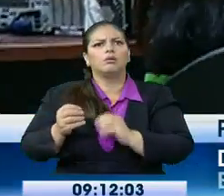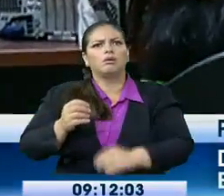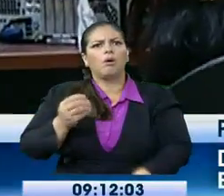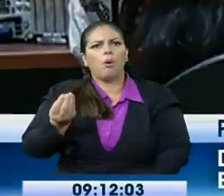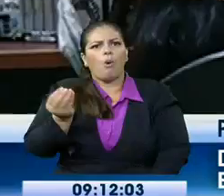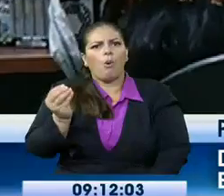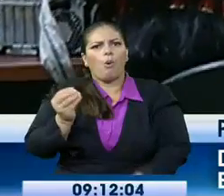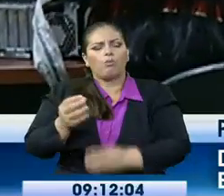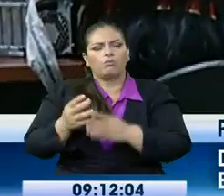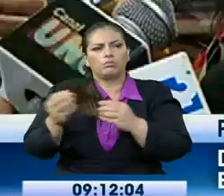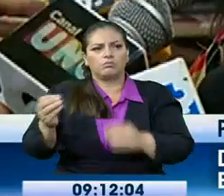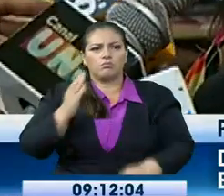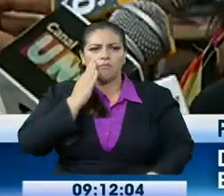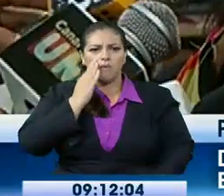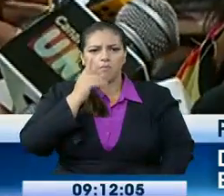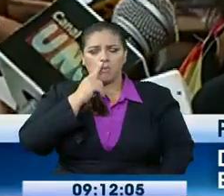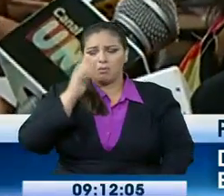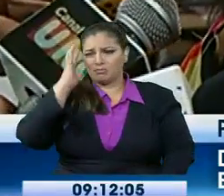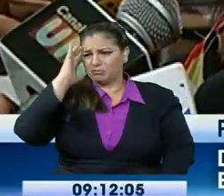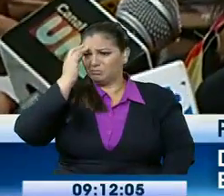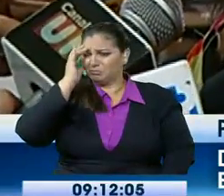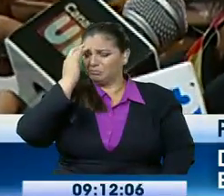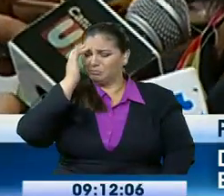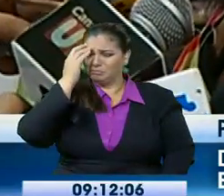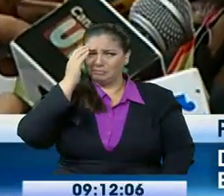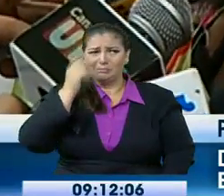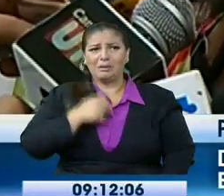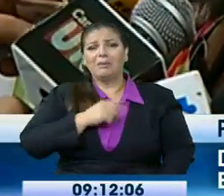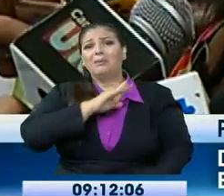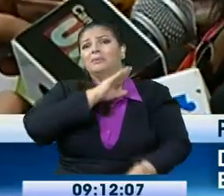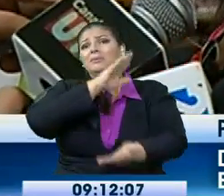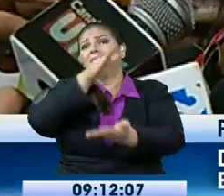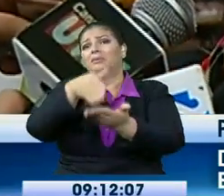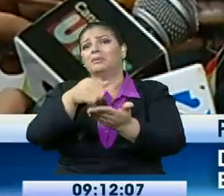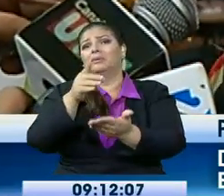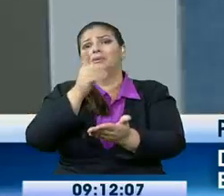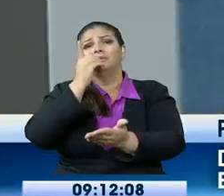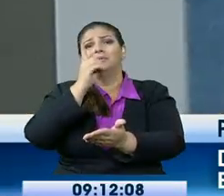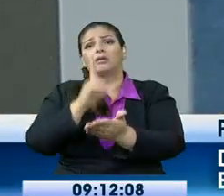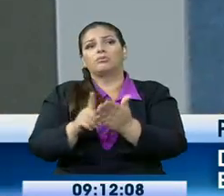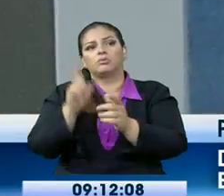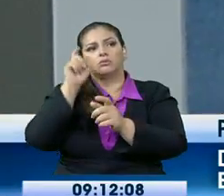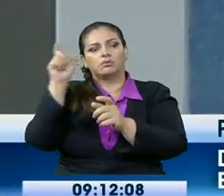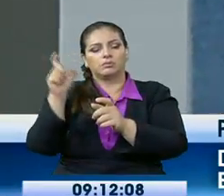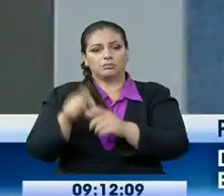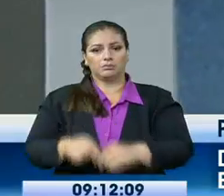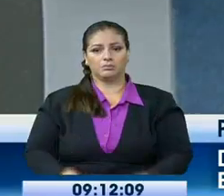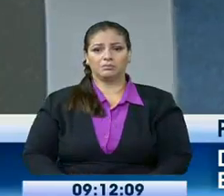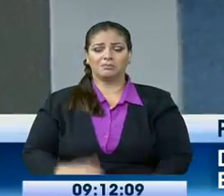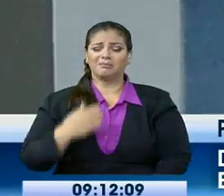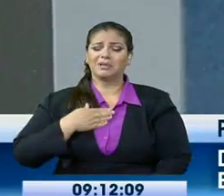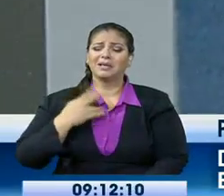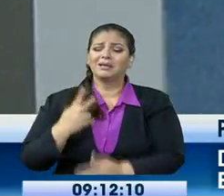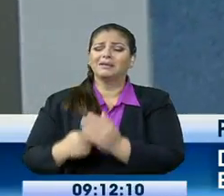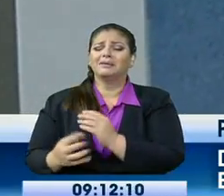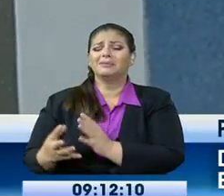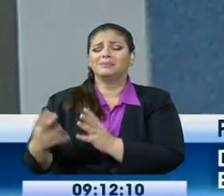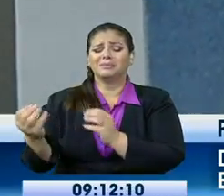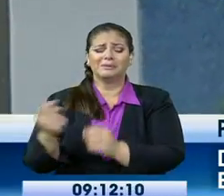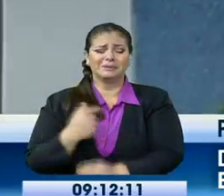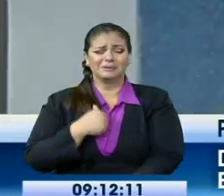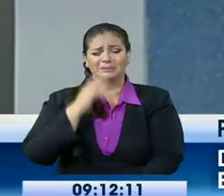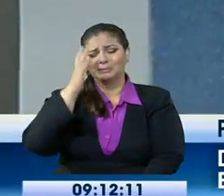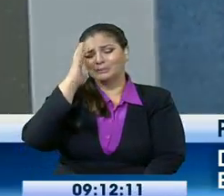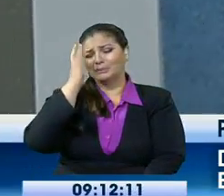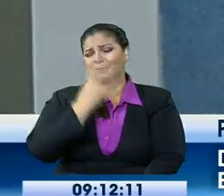la desaparición. Desde el momento que él desapareció, yo no puedo, yo no tengo paz en mi vida, en mi alma. Yo